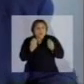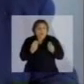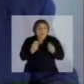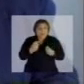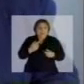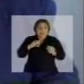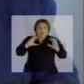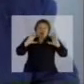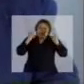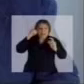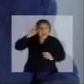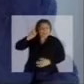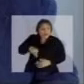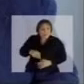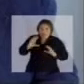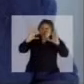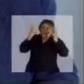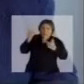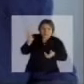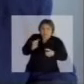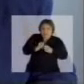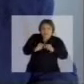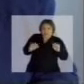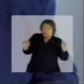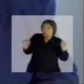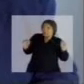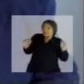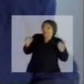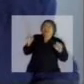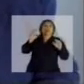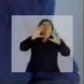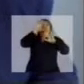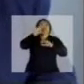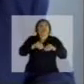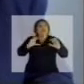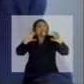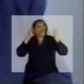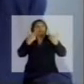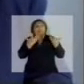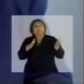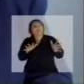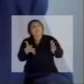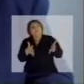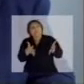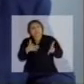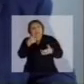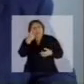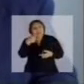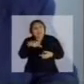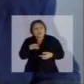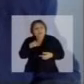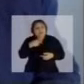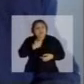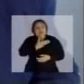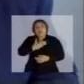irracionalidad De la violencia Cubre Todos Los escalones De la sociedad Y allí No hay